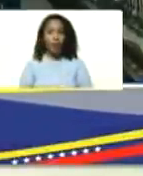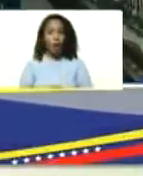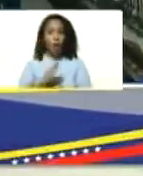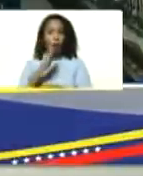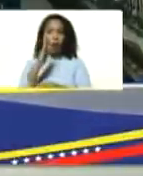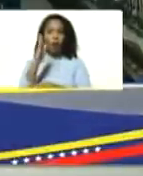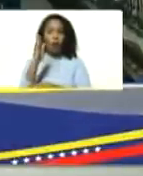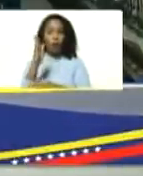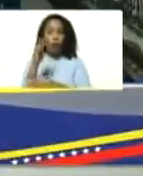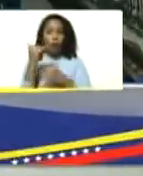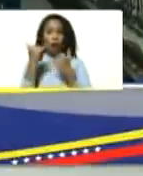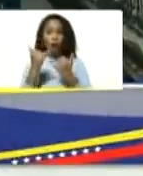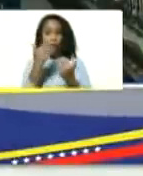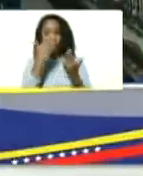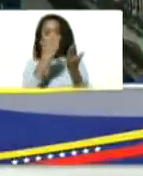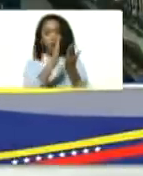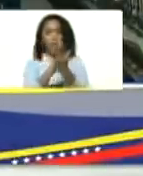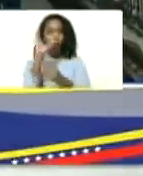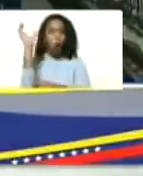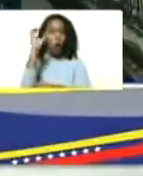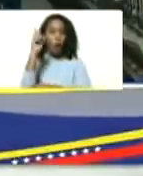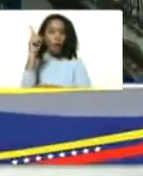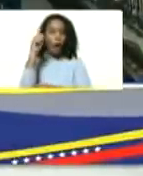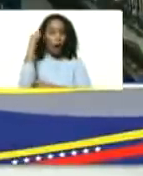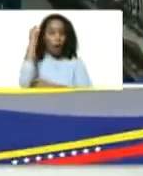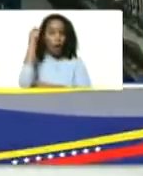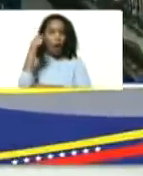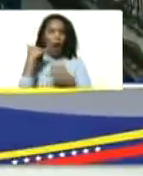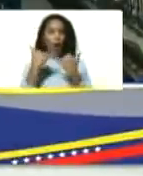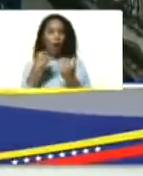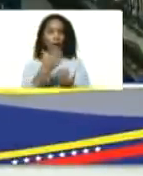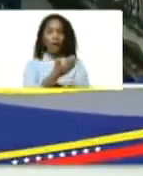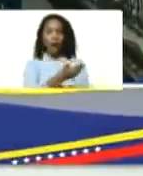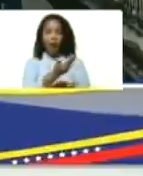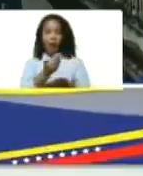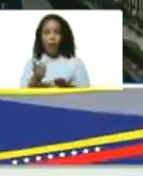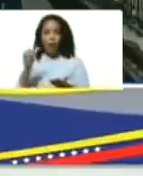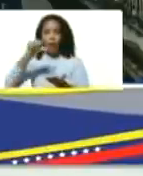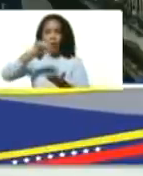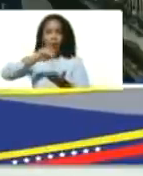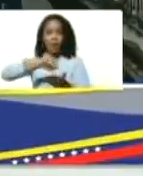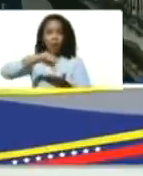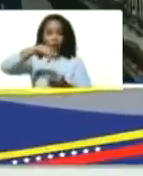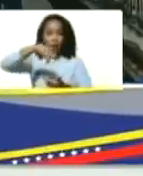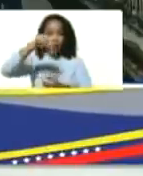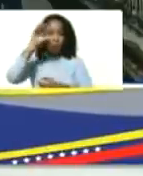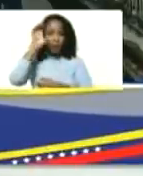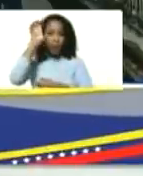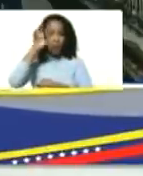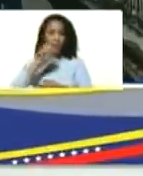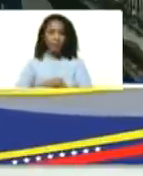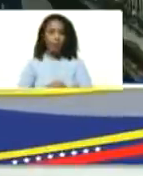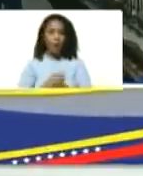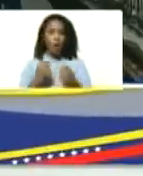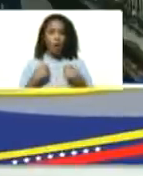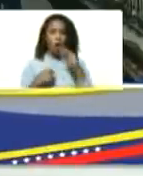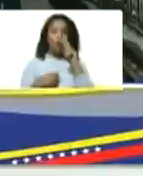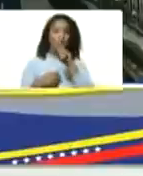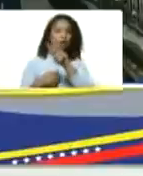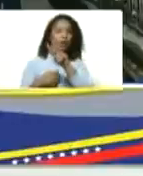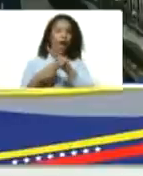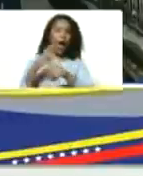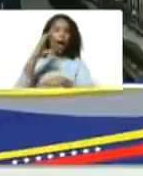occidente ya la frontera con colombia en apuré y ahora nos medimos el centro del país allá veo a karina